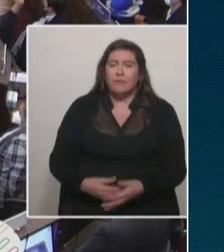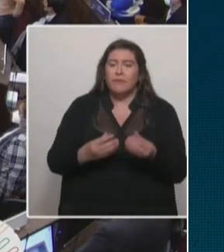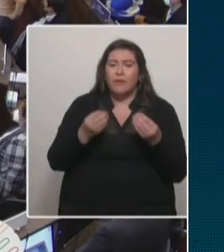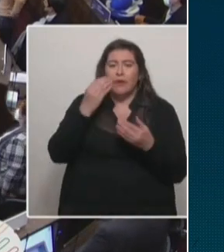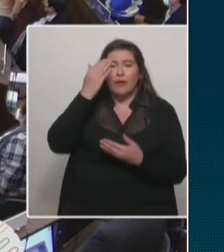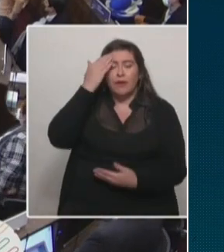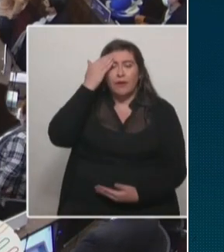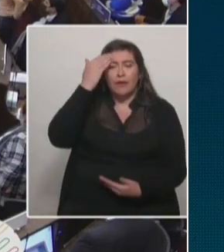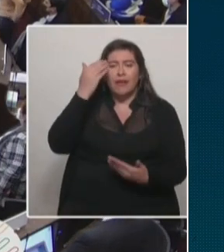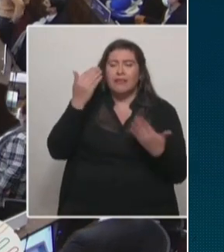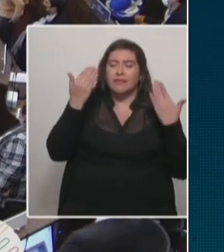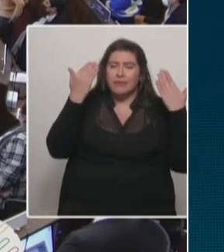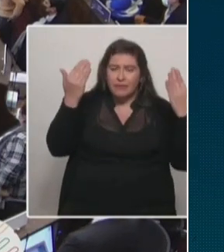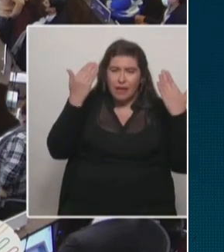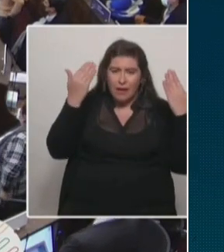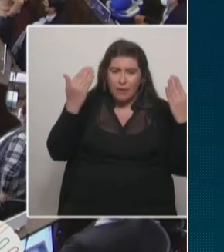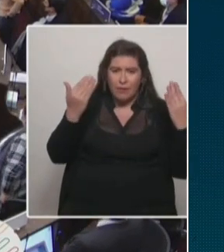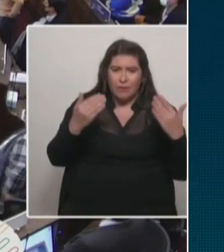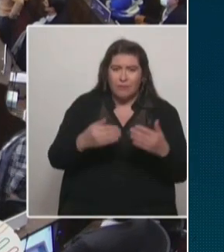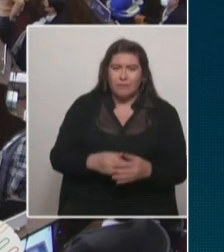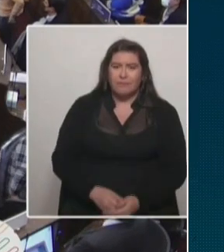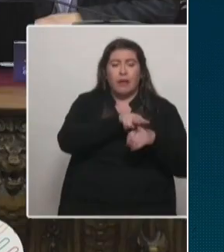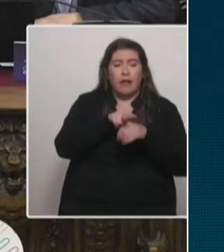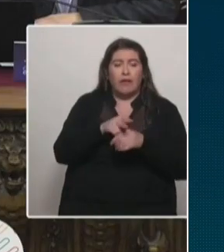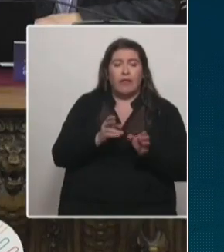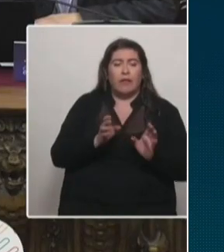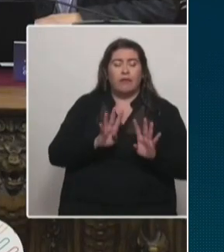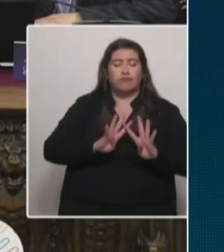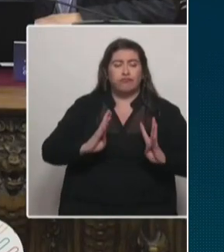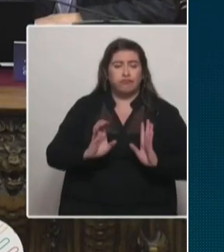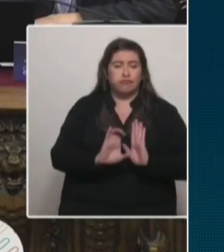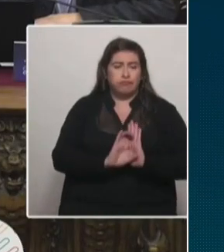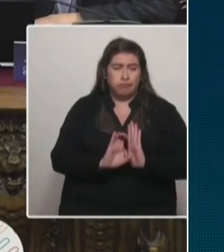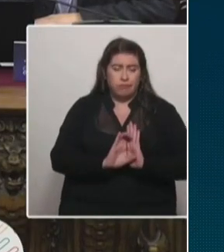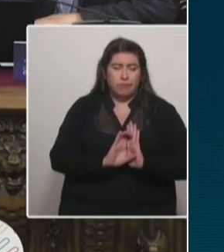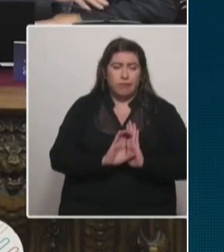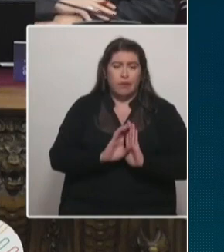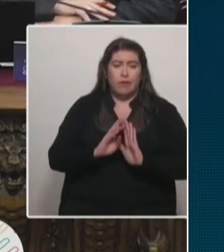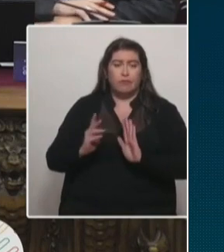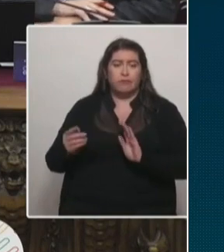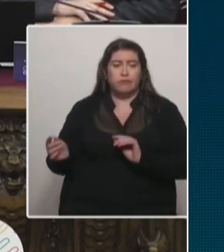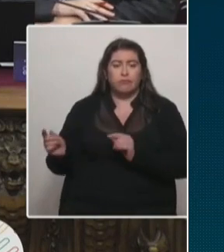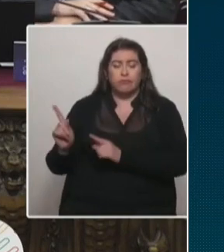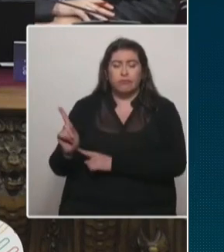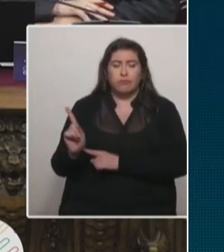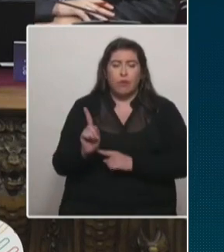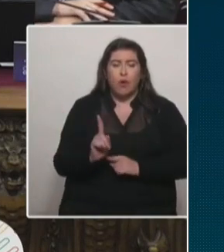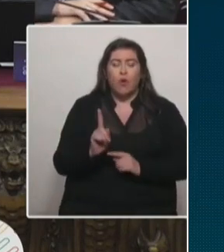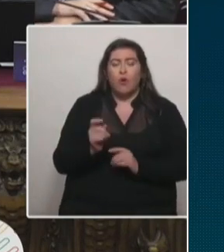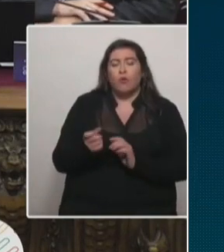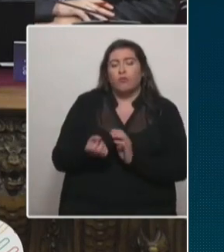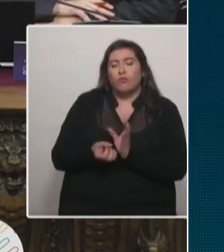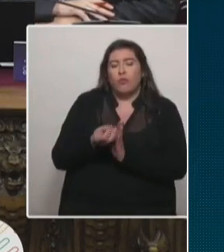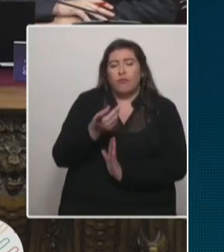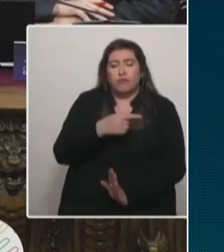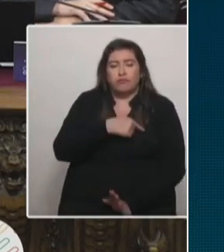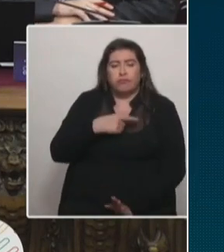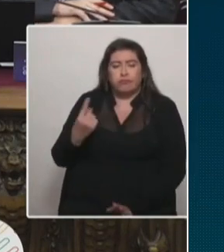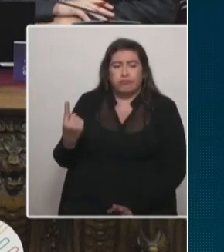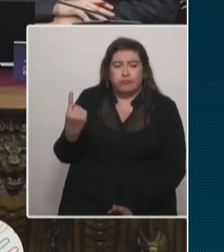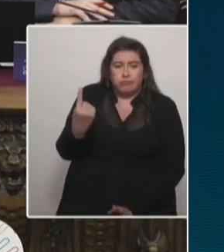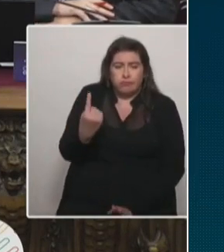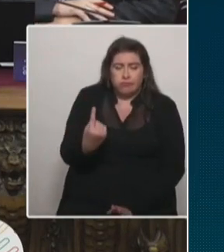semana funciona de manera telemática pero hay ciertas maneras de relacionarse con una machi que me imagino que no todos sabían entonces